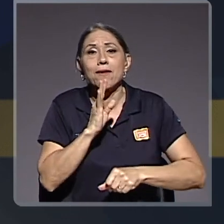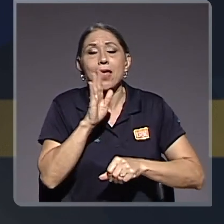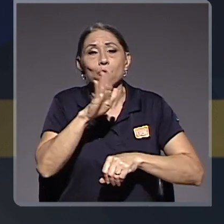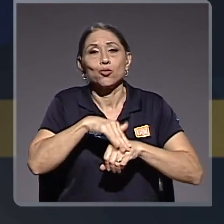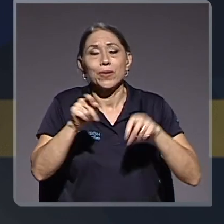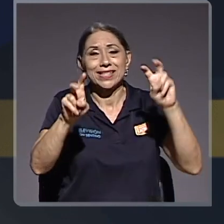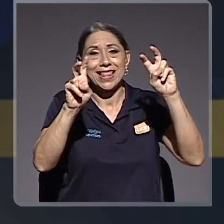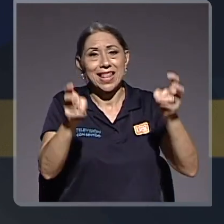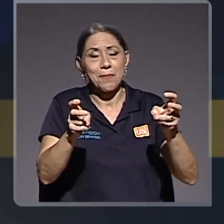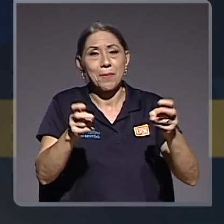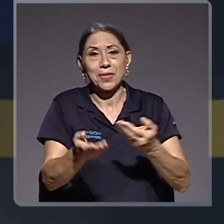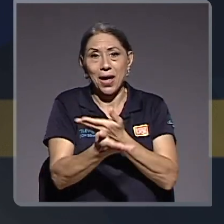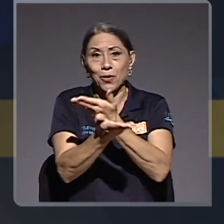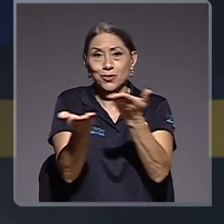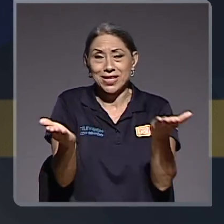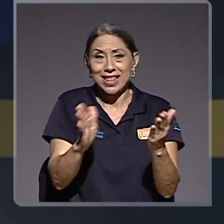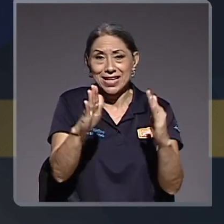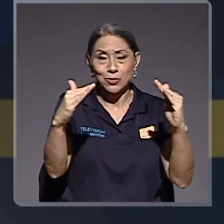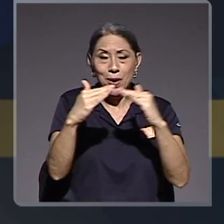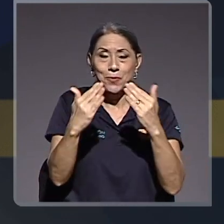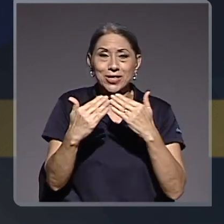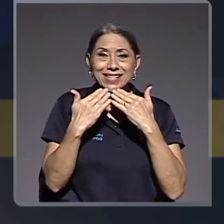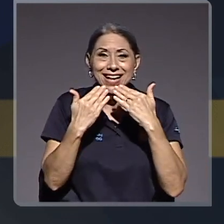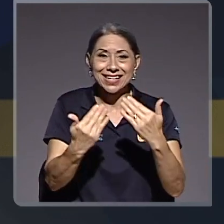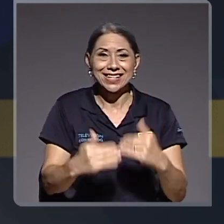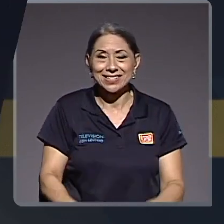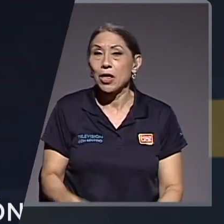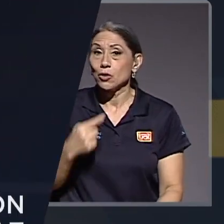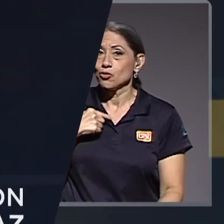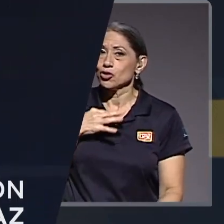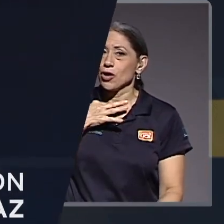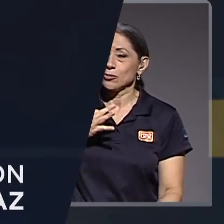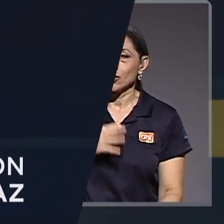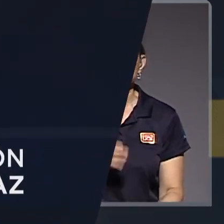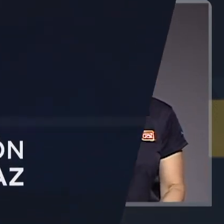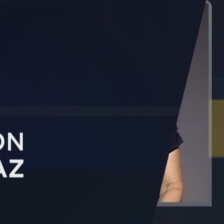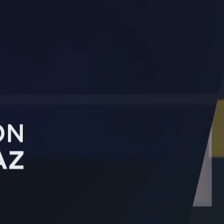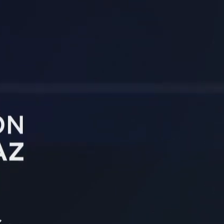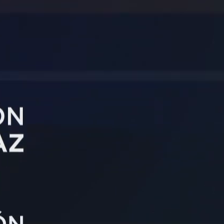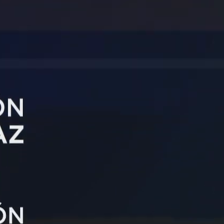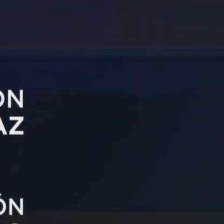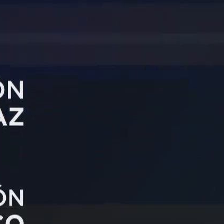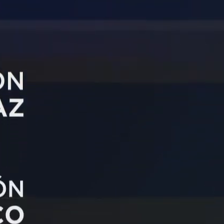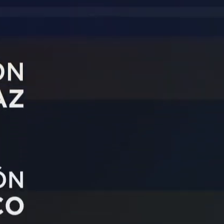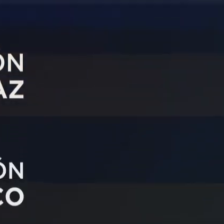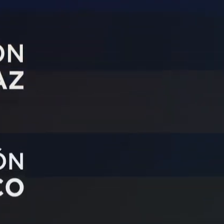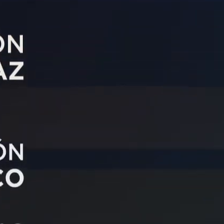A ustedes, yo estoy a sus órdenes. Muchas gracias. Muchas gracias. A la orden.